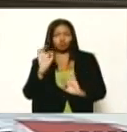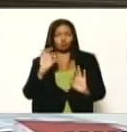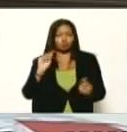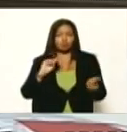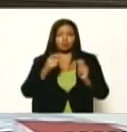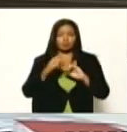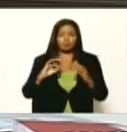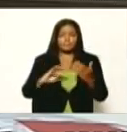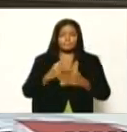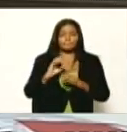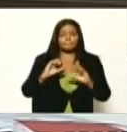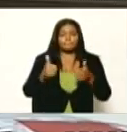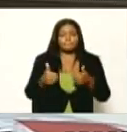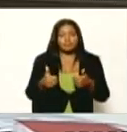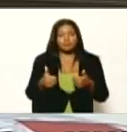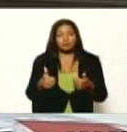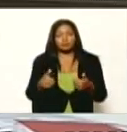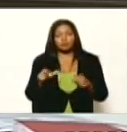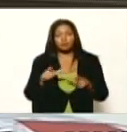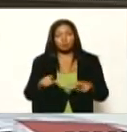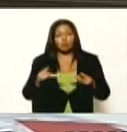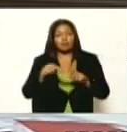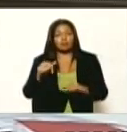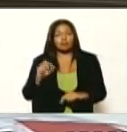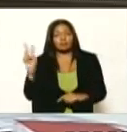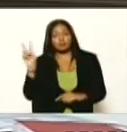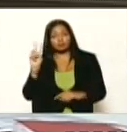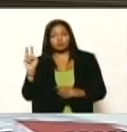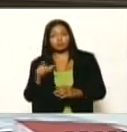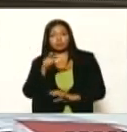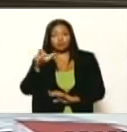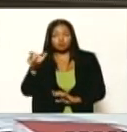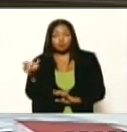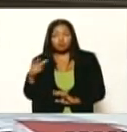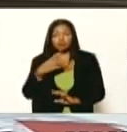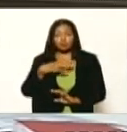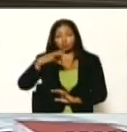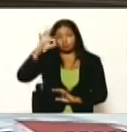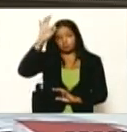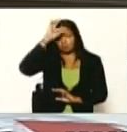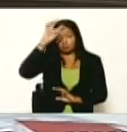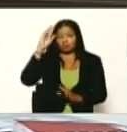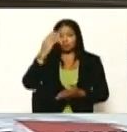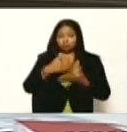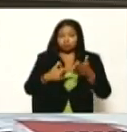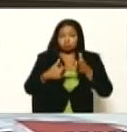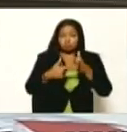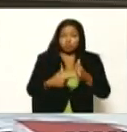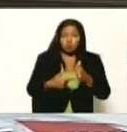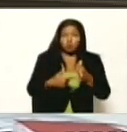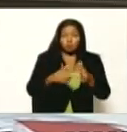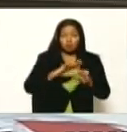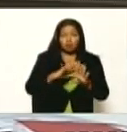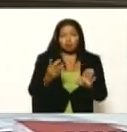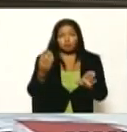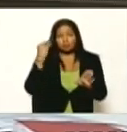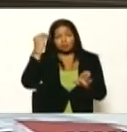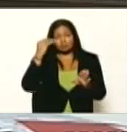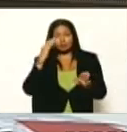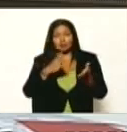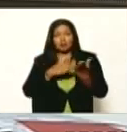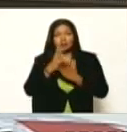Eso surgieron desde los rincones de Venezuela. Gente que inclusive no sabía que habían sido postuladas, porque alguien los considera un